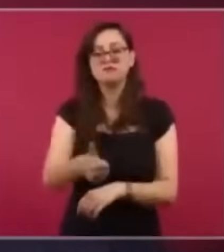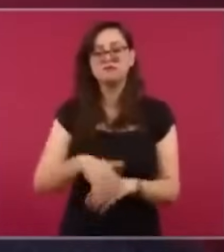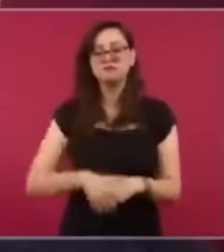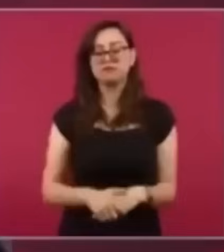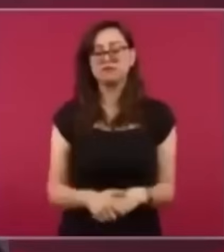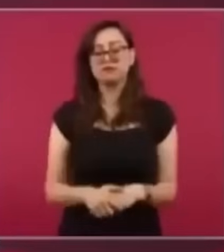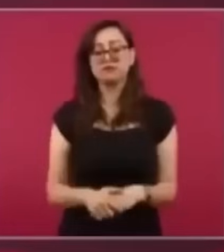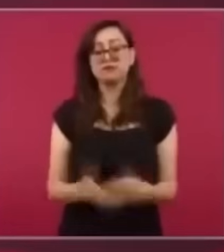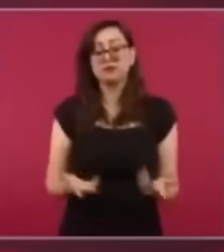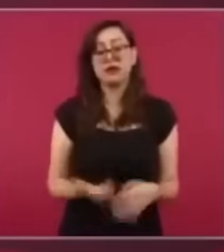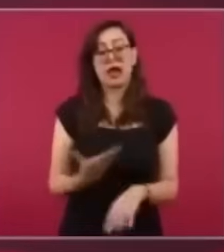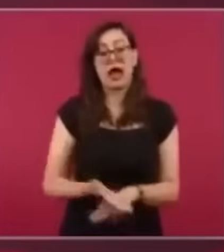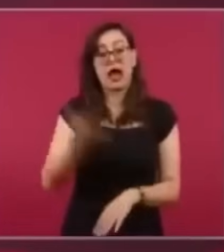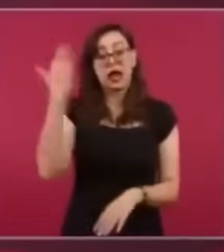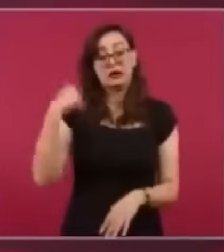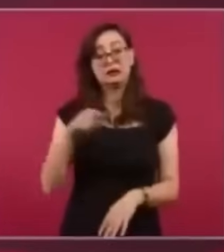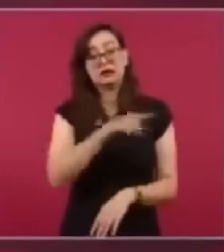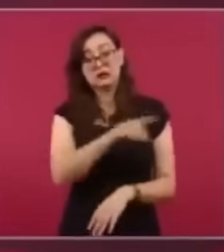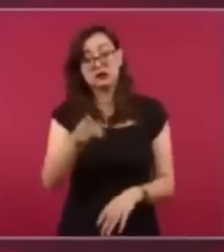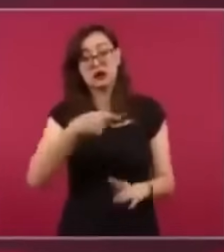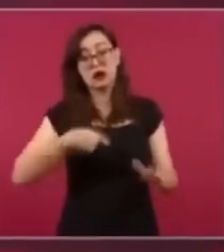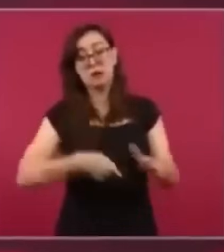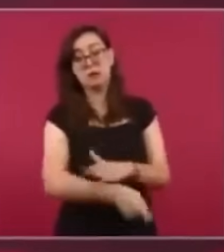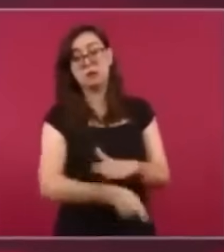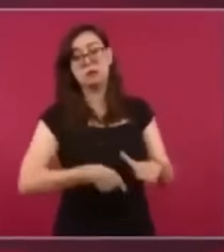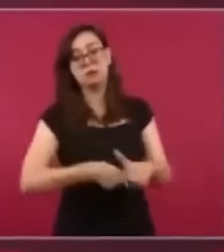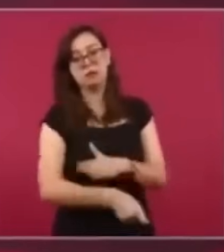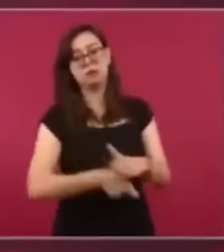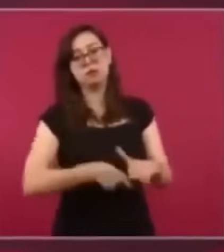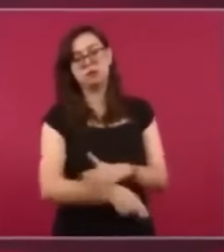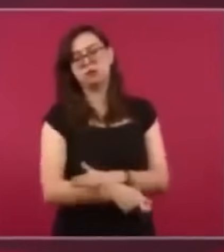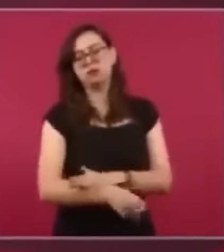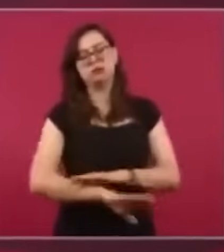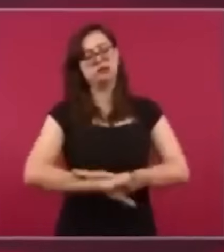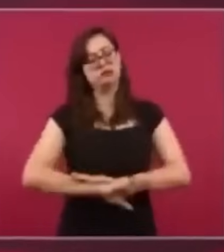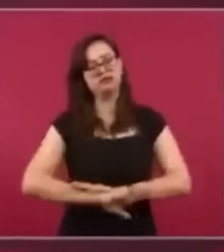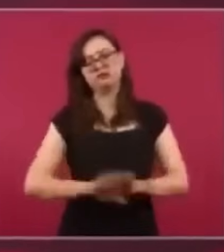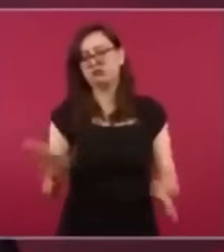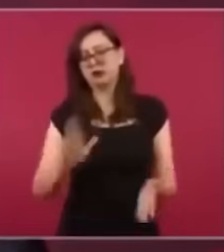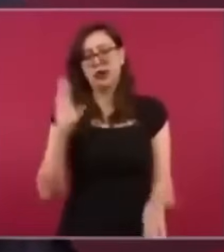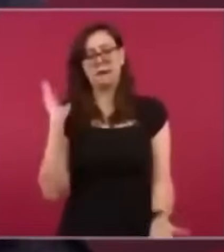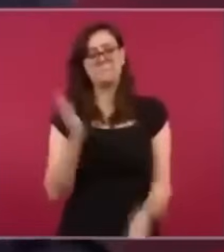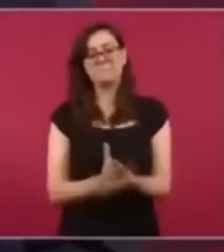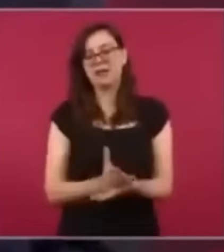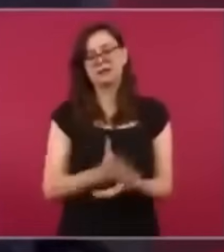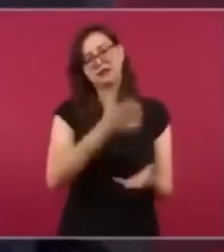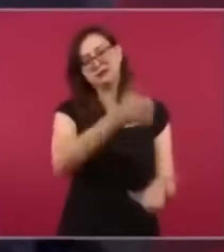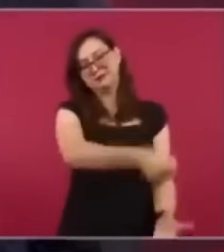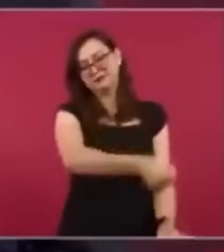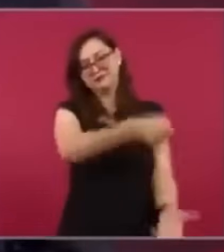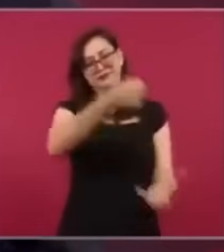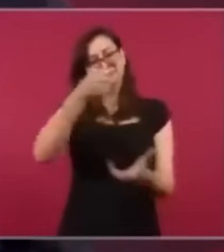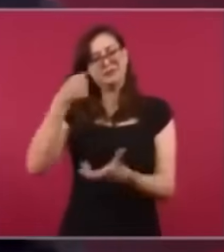les entregaba a los comunicadores